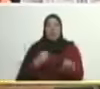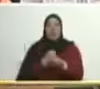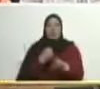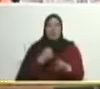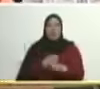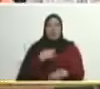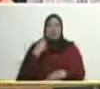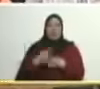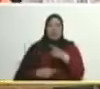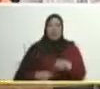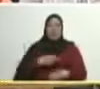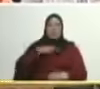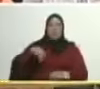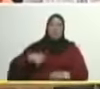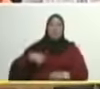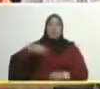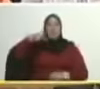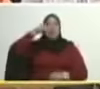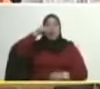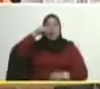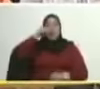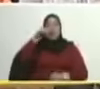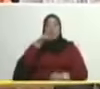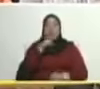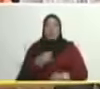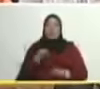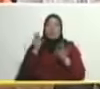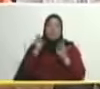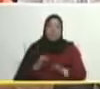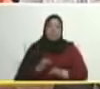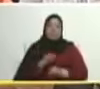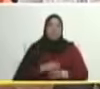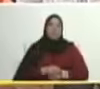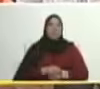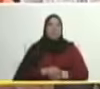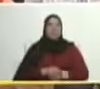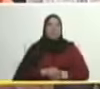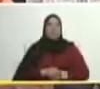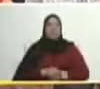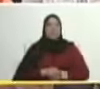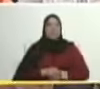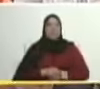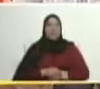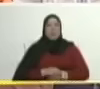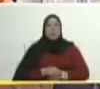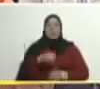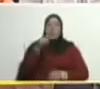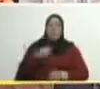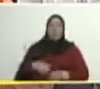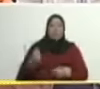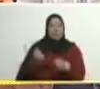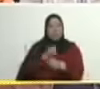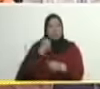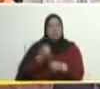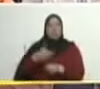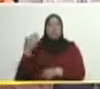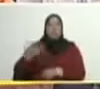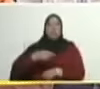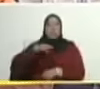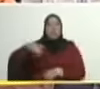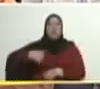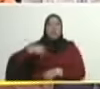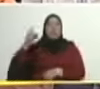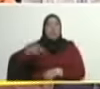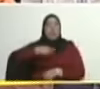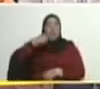que todos los hombres deberían ser capaces de vivir en paz y en dignidad, sin importar de su posición